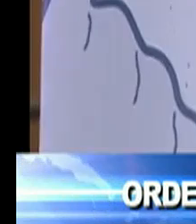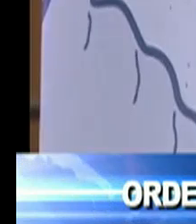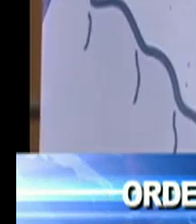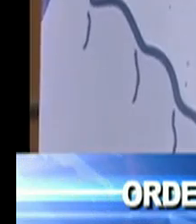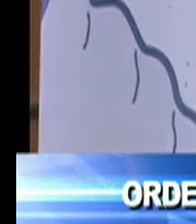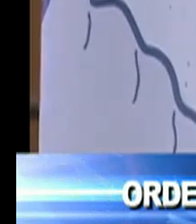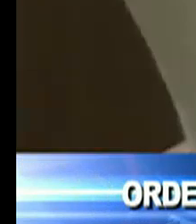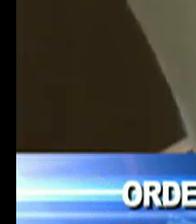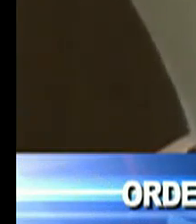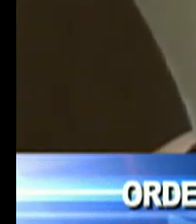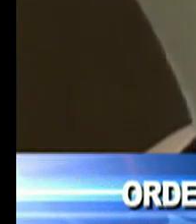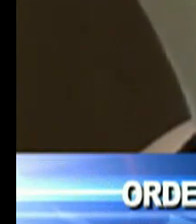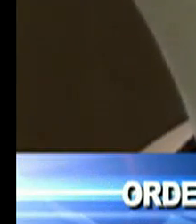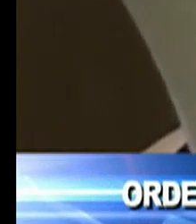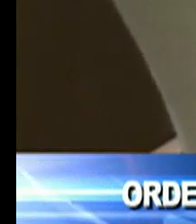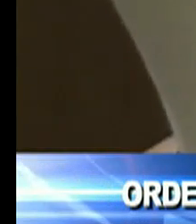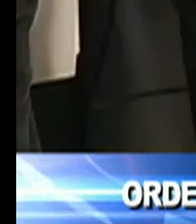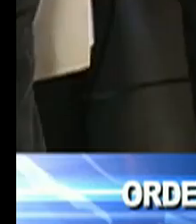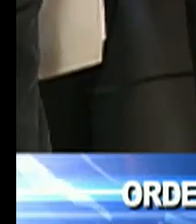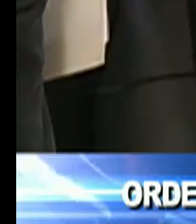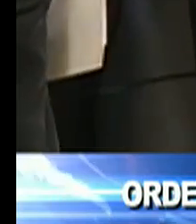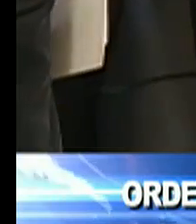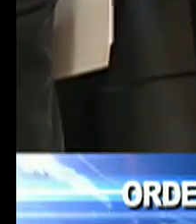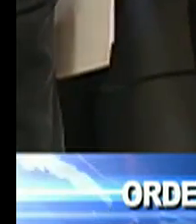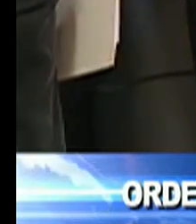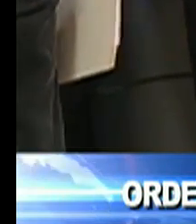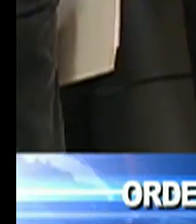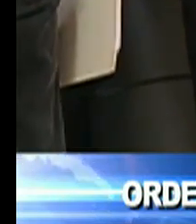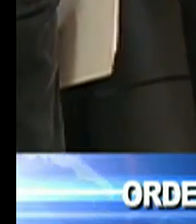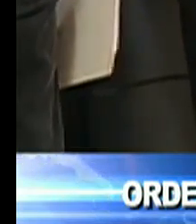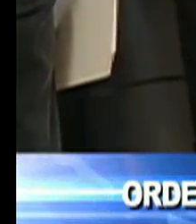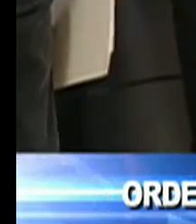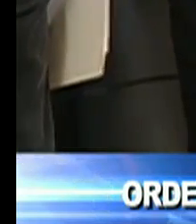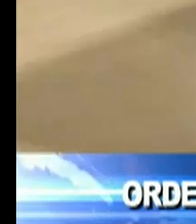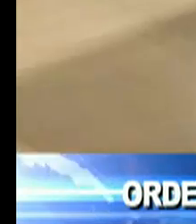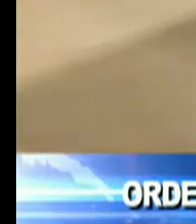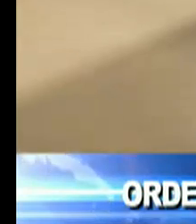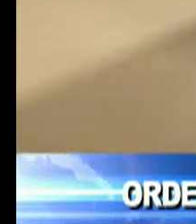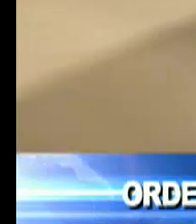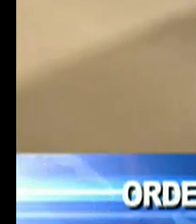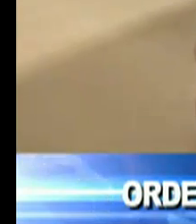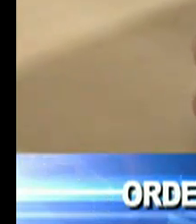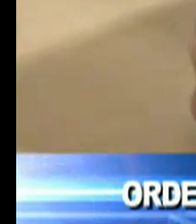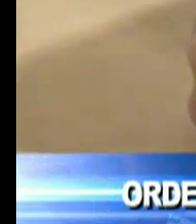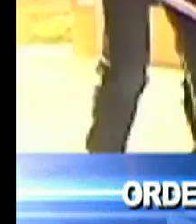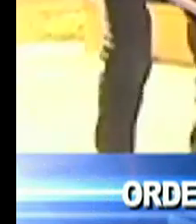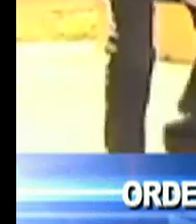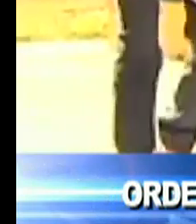obliga a cualquier funcionario a informar o denunciar las agresiones.